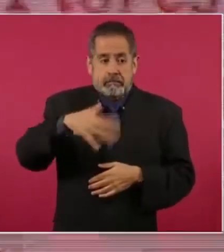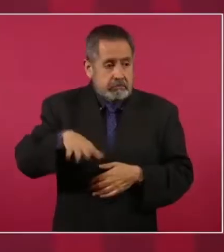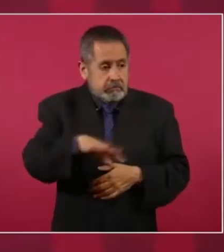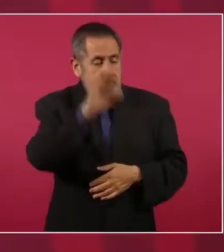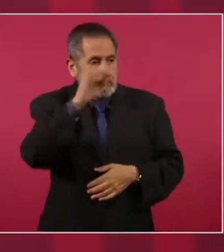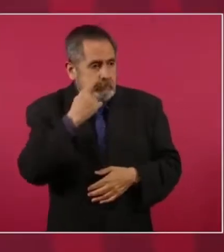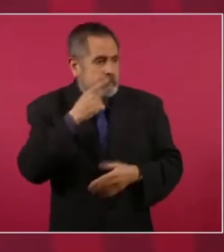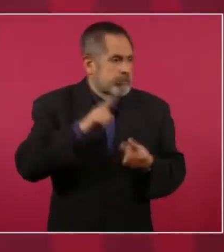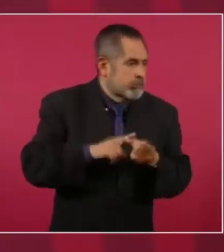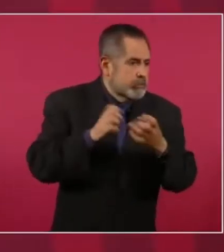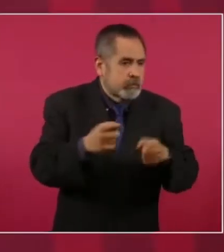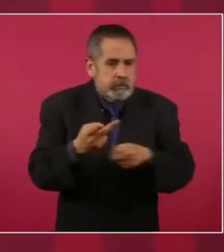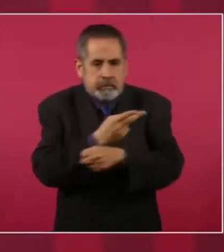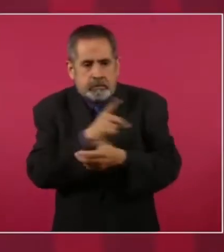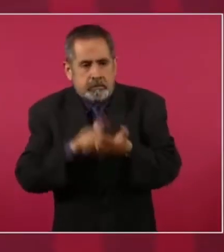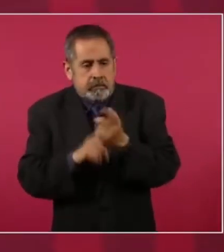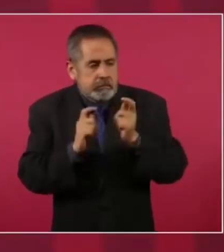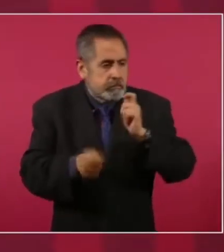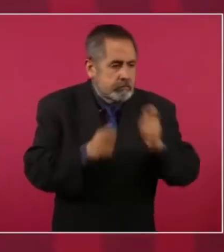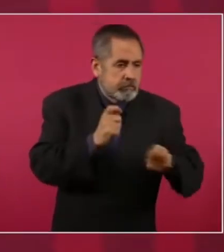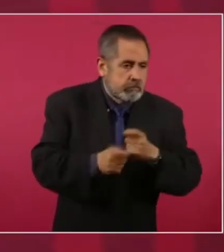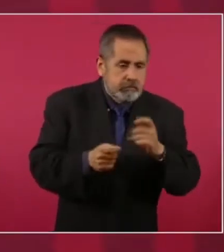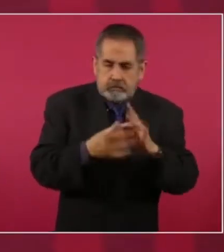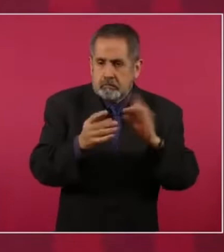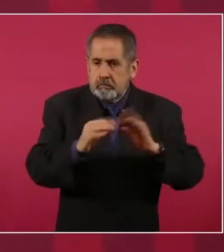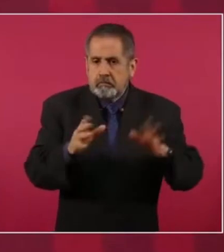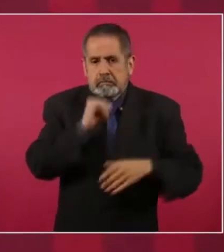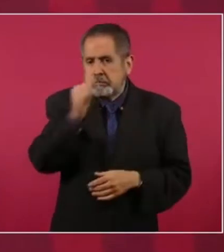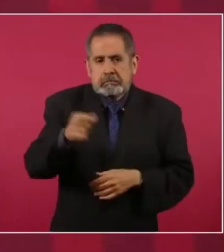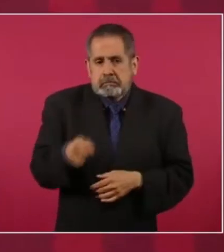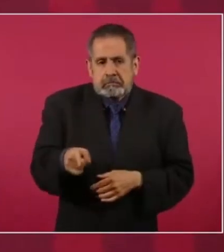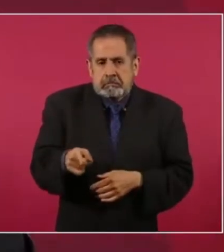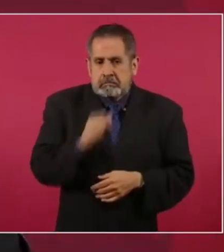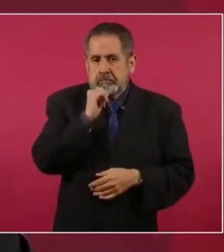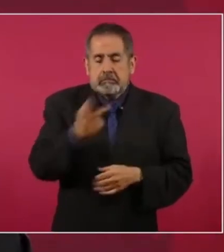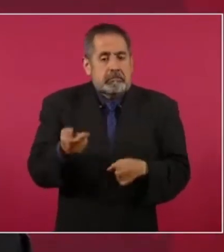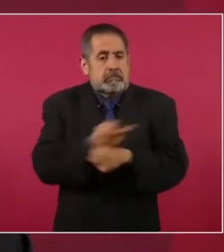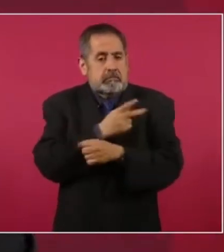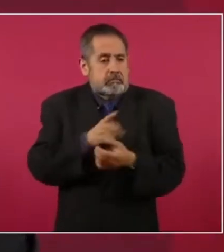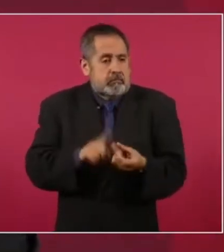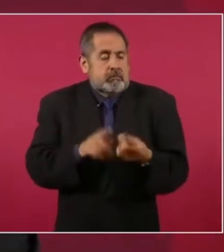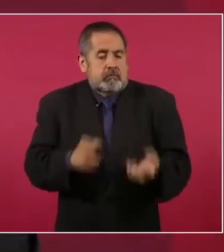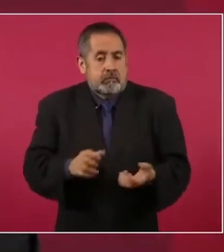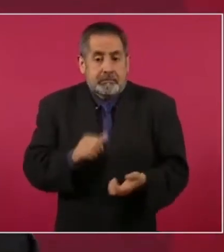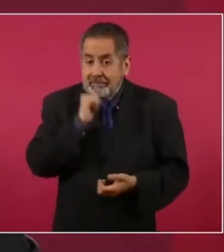por indagar o por especificar o aclarar qué circunstancia tenían o tienen.